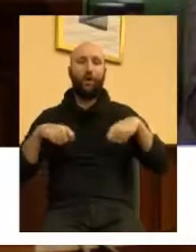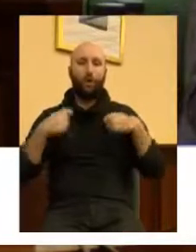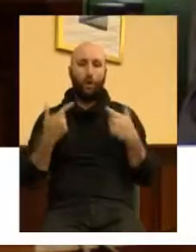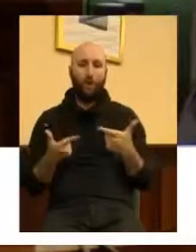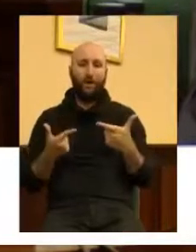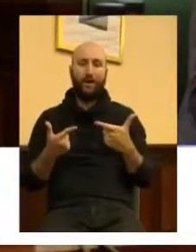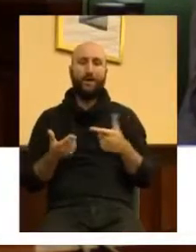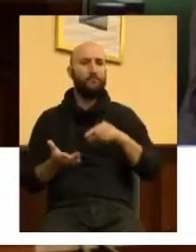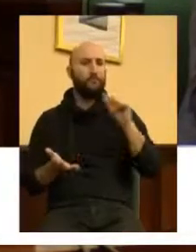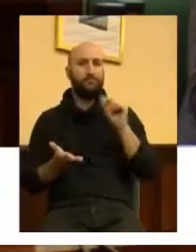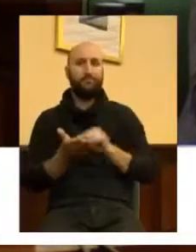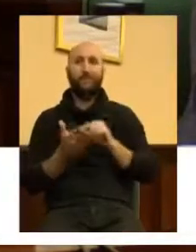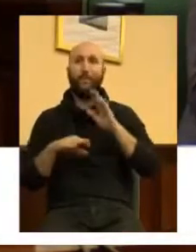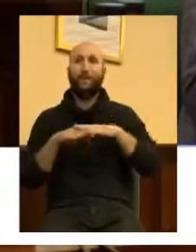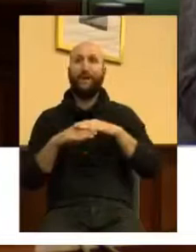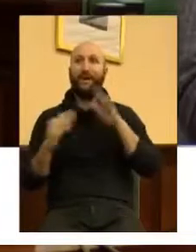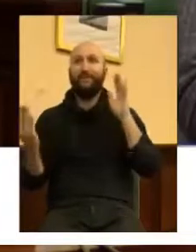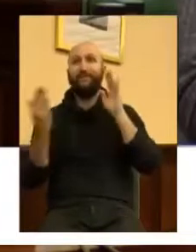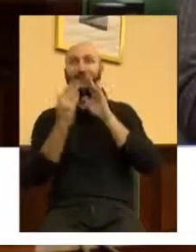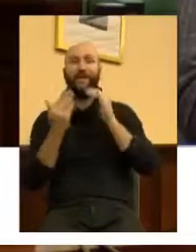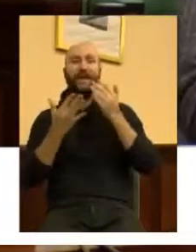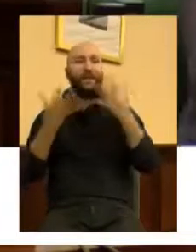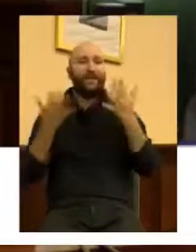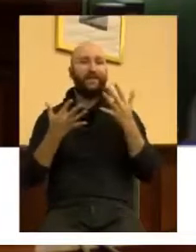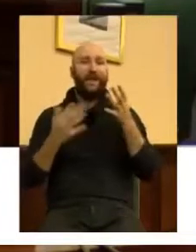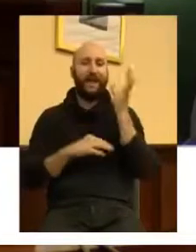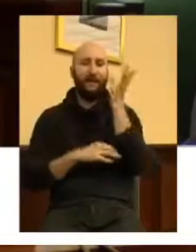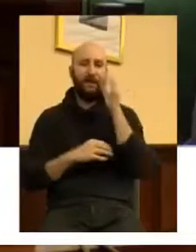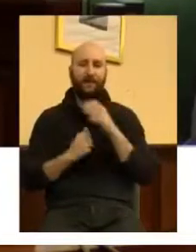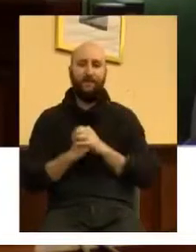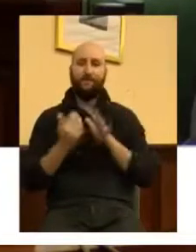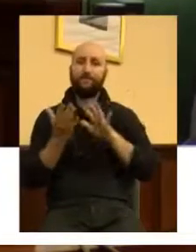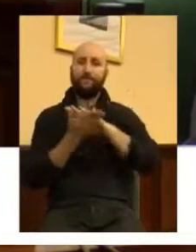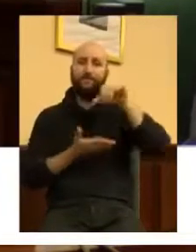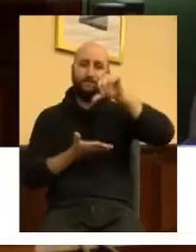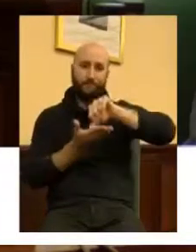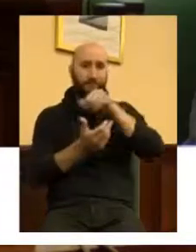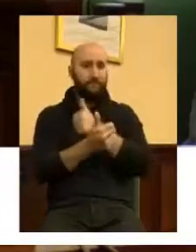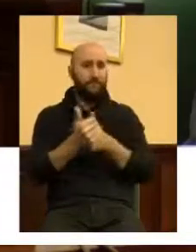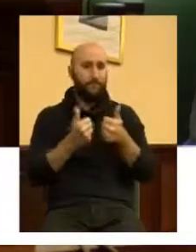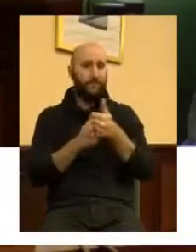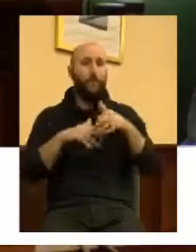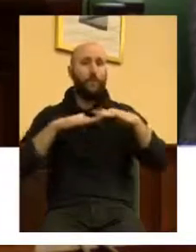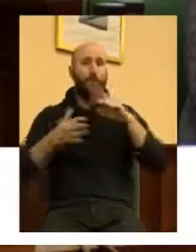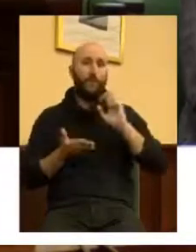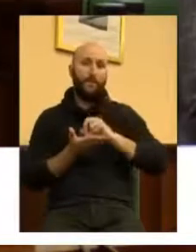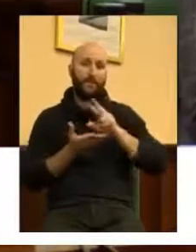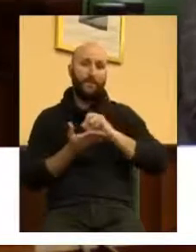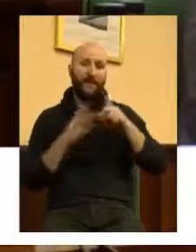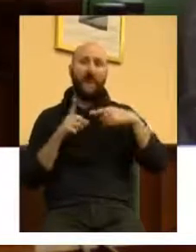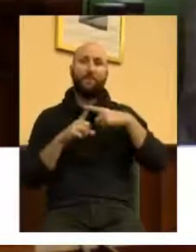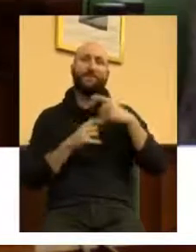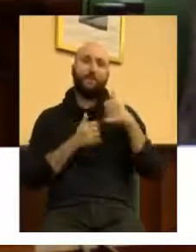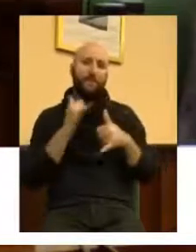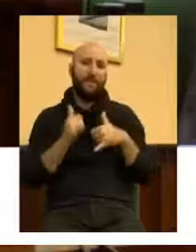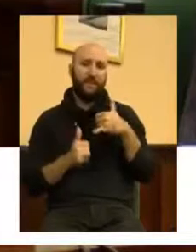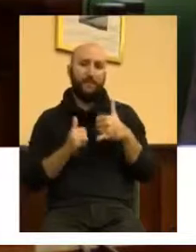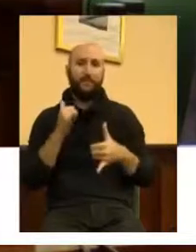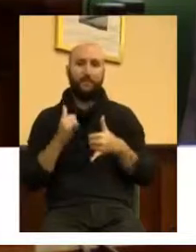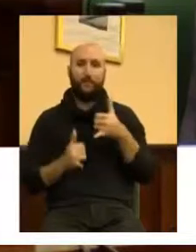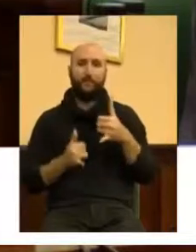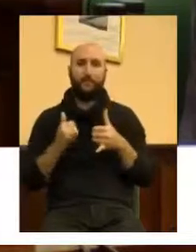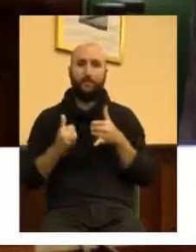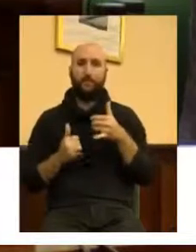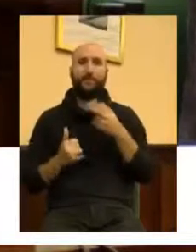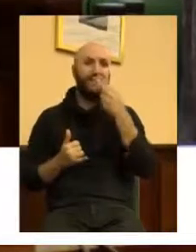la emergencia climática. Y hablamos de una ciudad que priorice la movilidad peatonal y en bicicleta, evidentemente